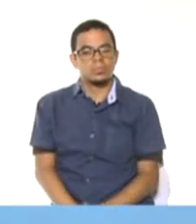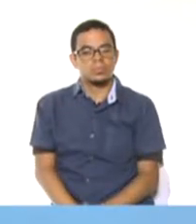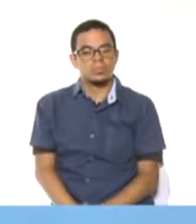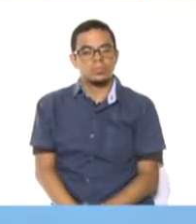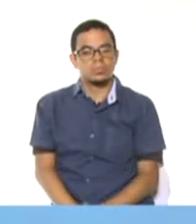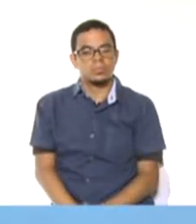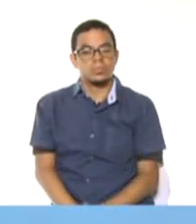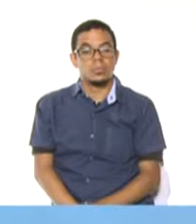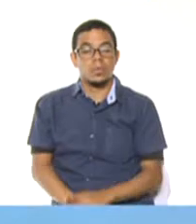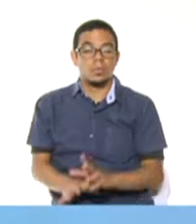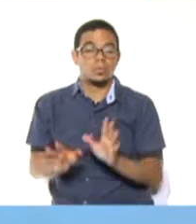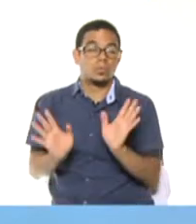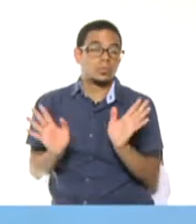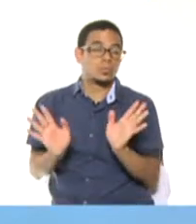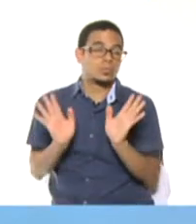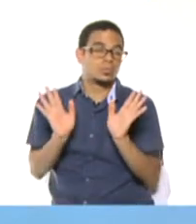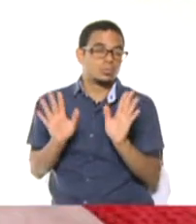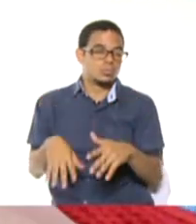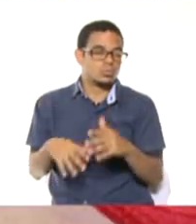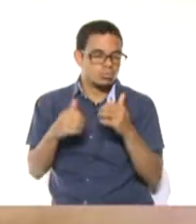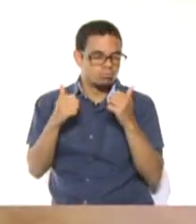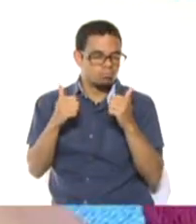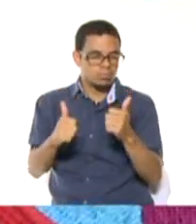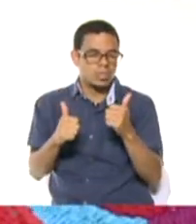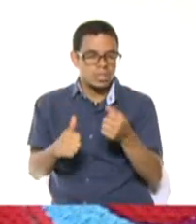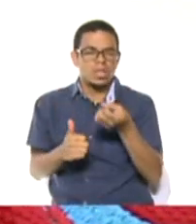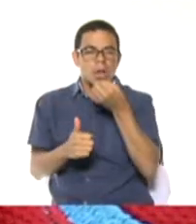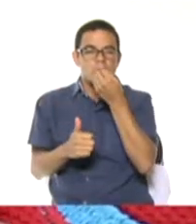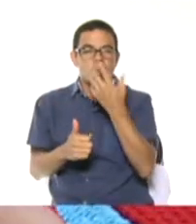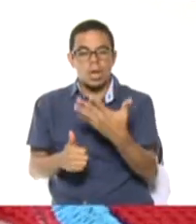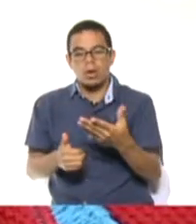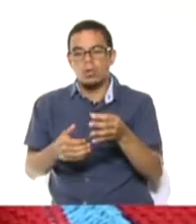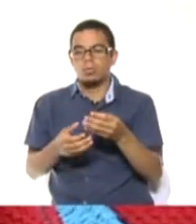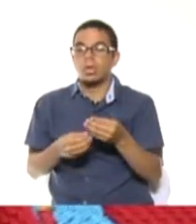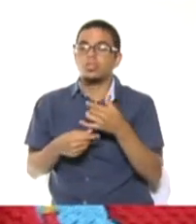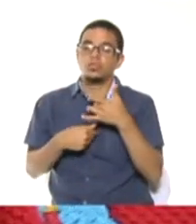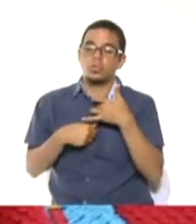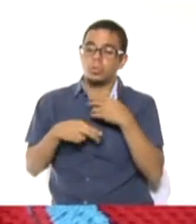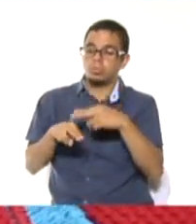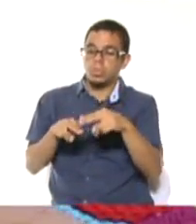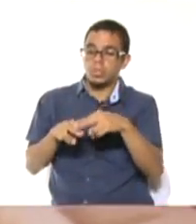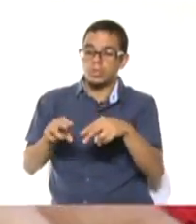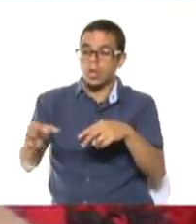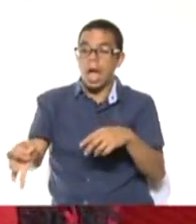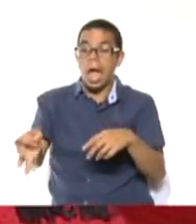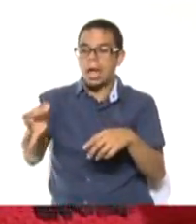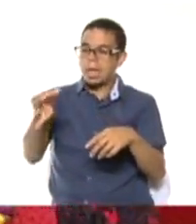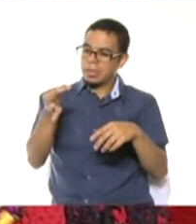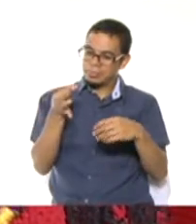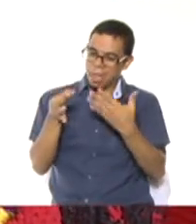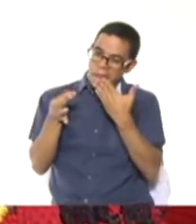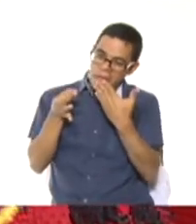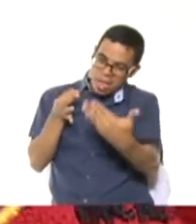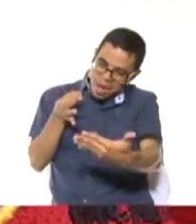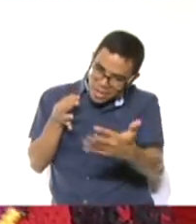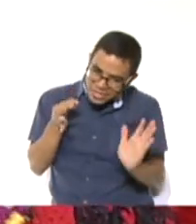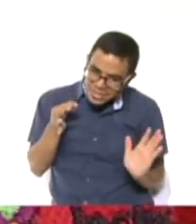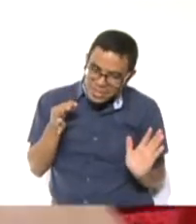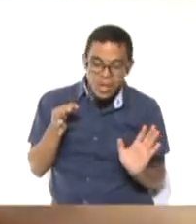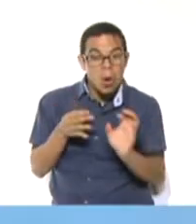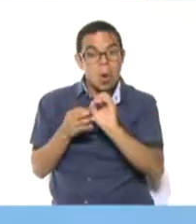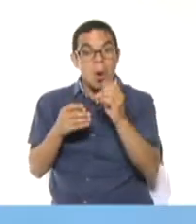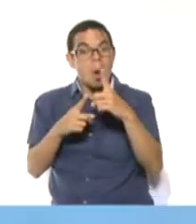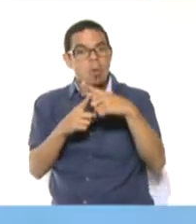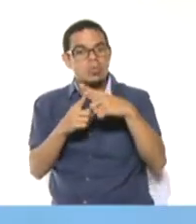puede ser genial para obsequiar a la familia. o para que nuestros niños y niñas también lo